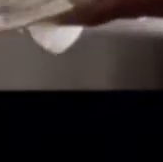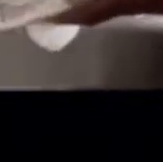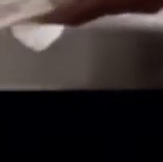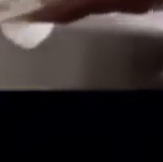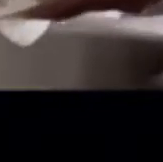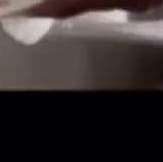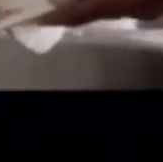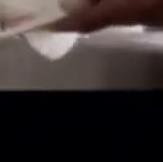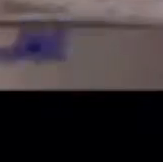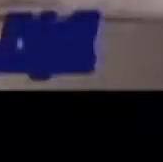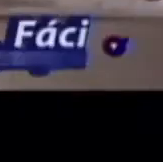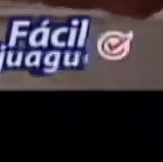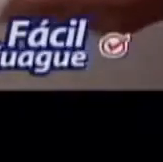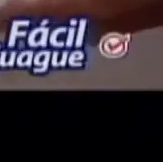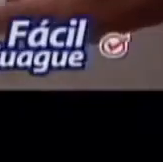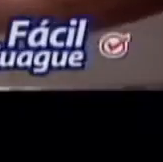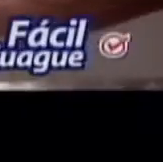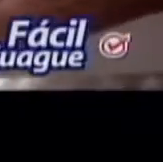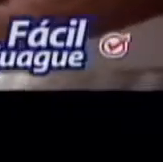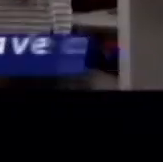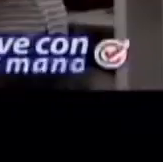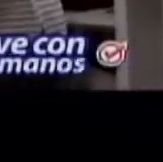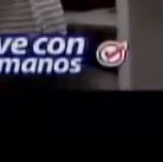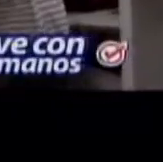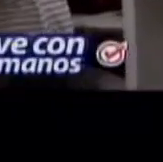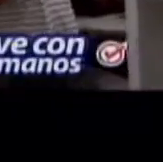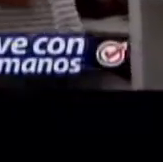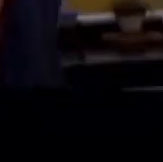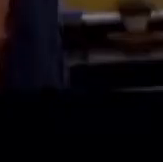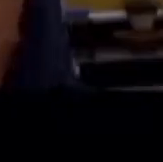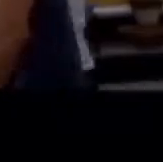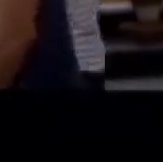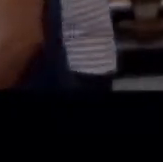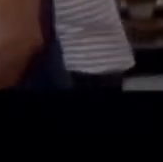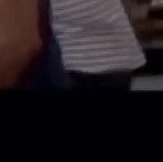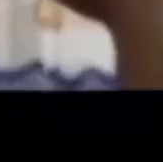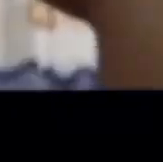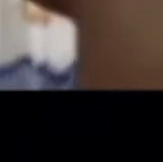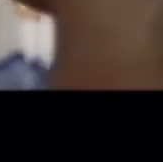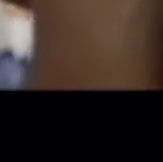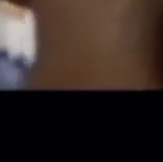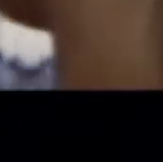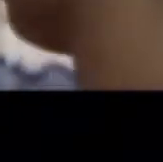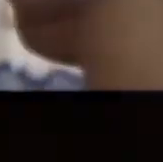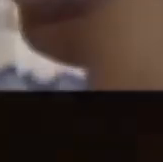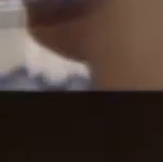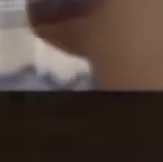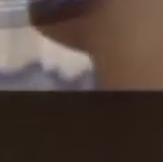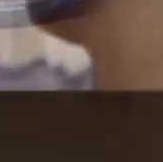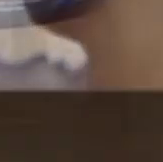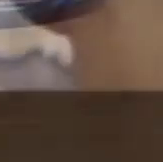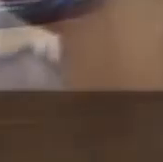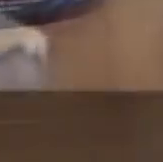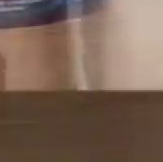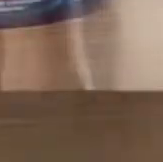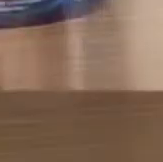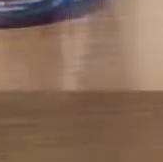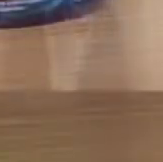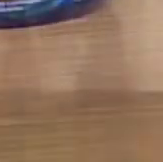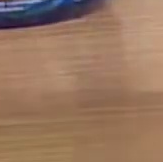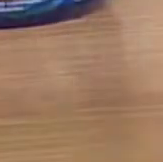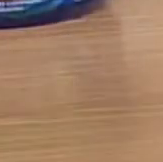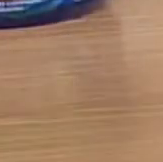esposos. La crema lavavajilla Brillex en sus presentaciones de 500 y 200 gramos, 250, es una